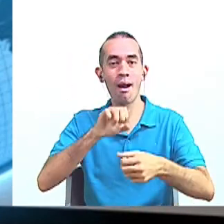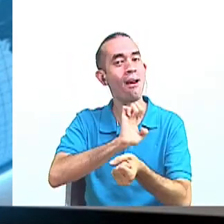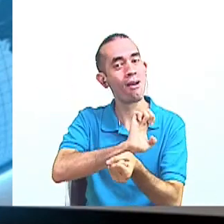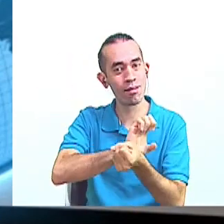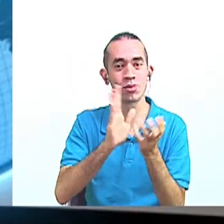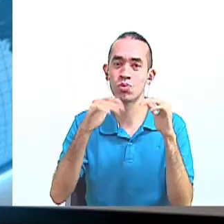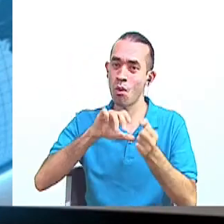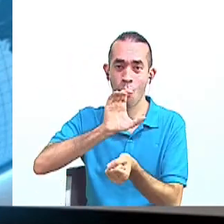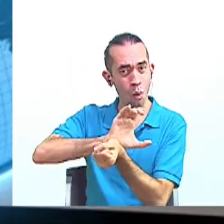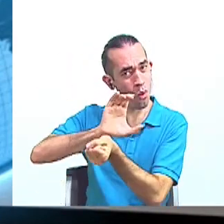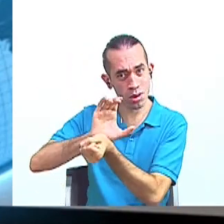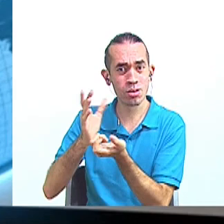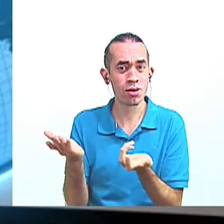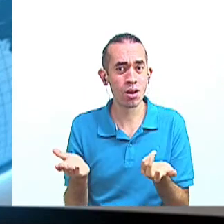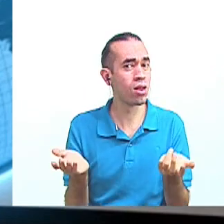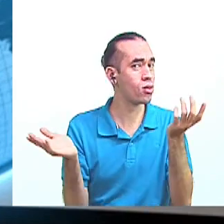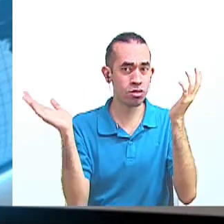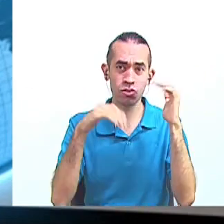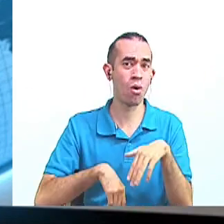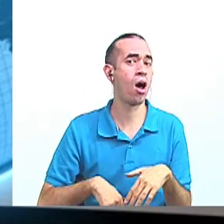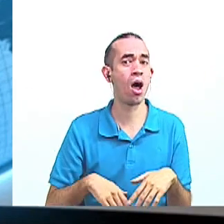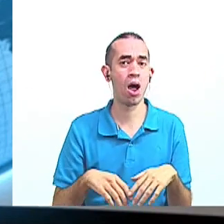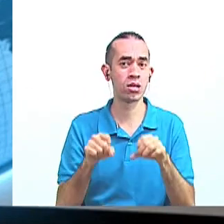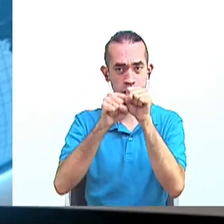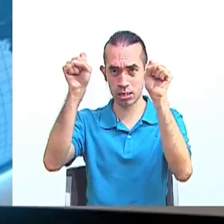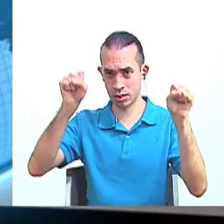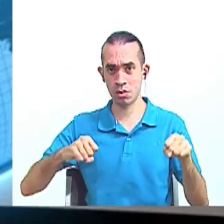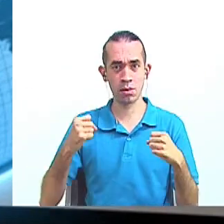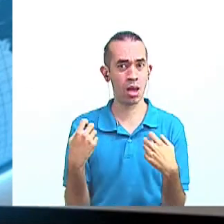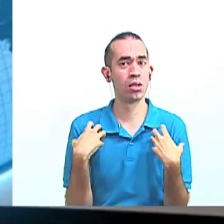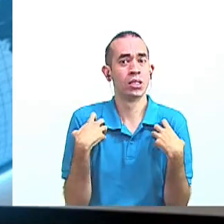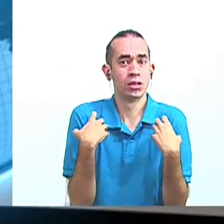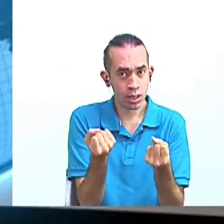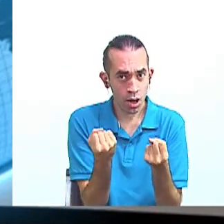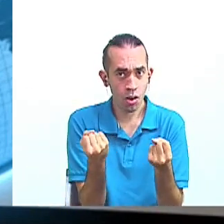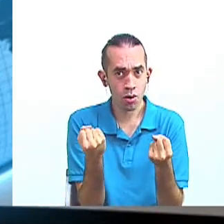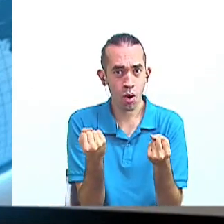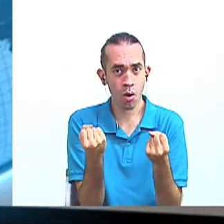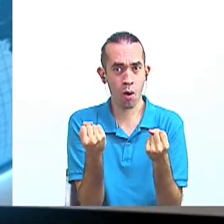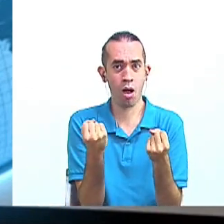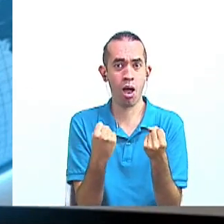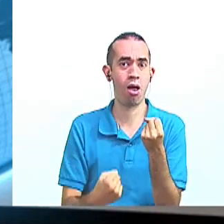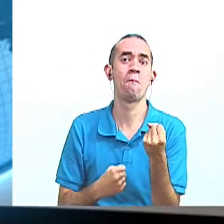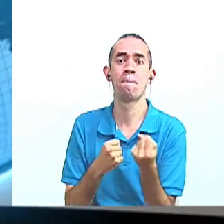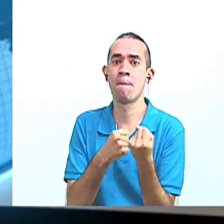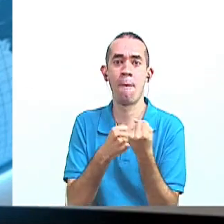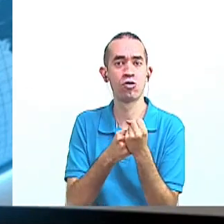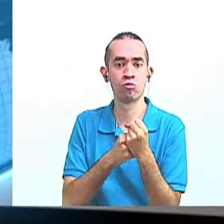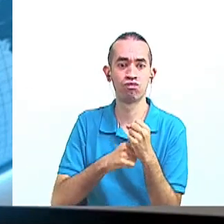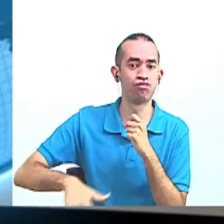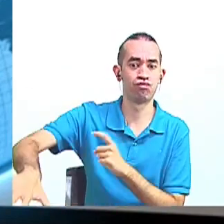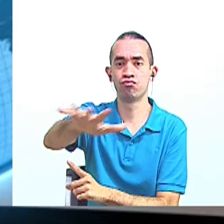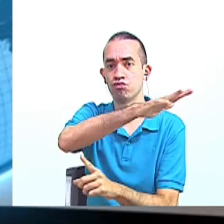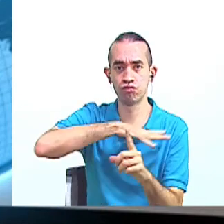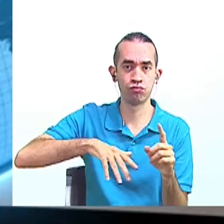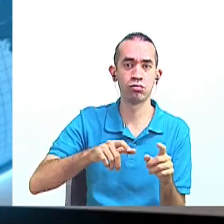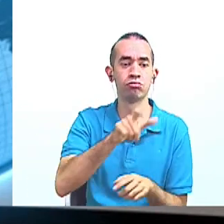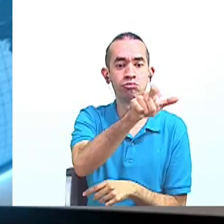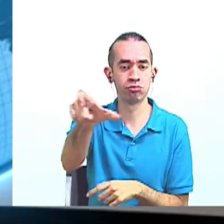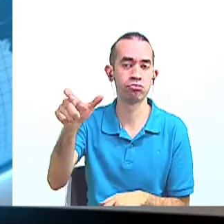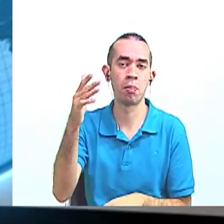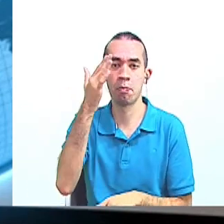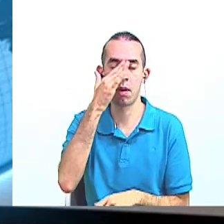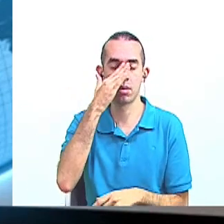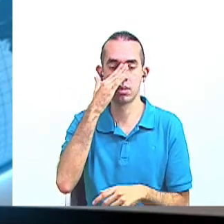existían clínicas médicas, no había un sistema de salud que cubriera y atendiera a las madres de